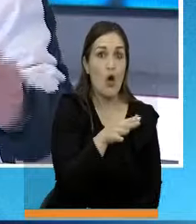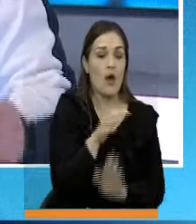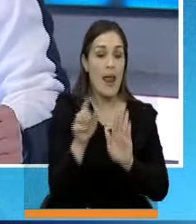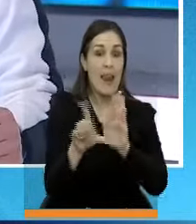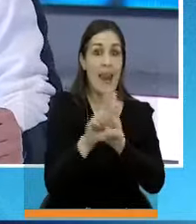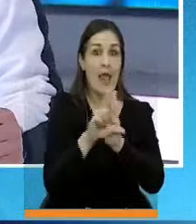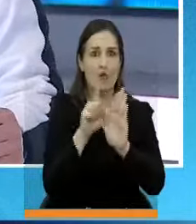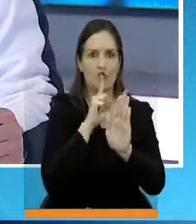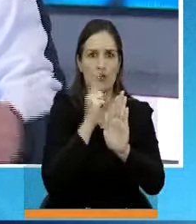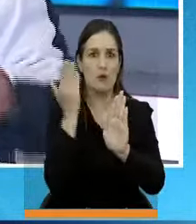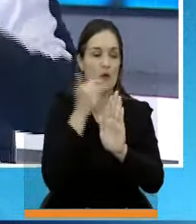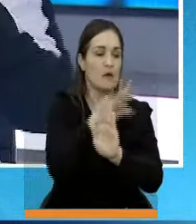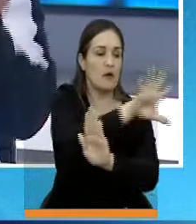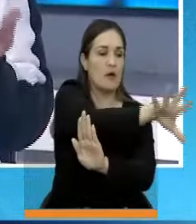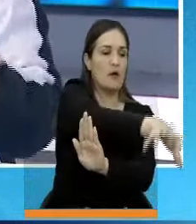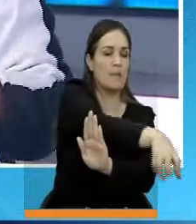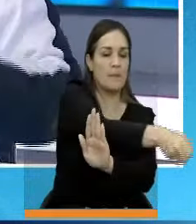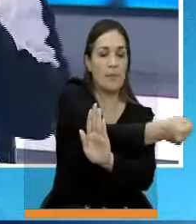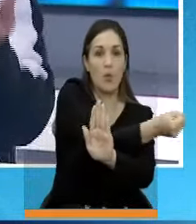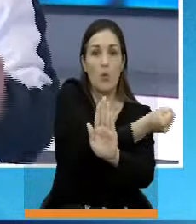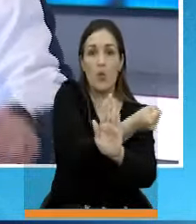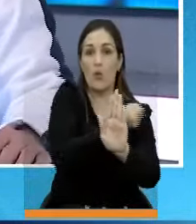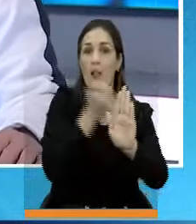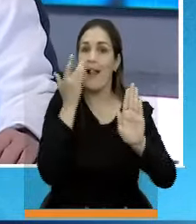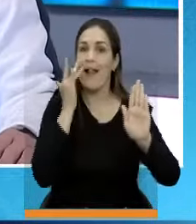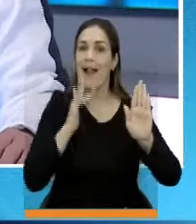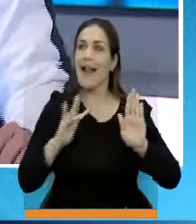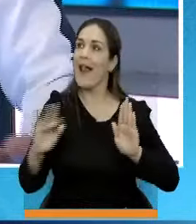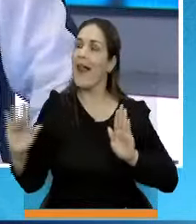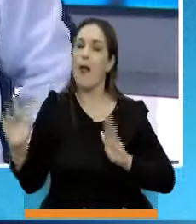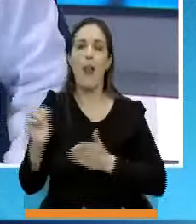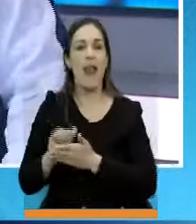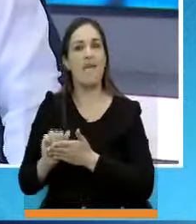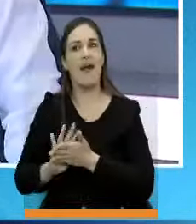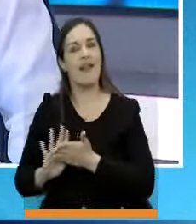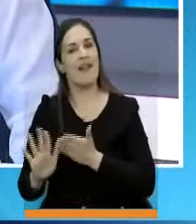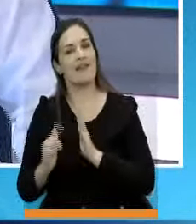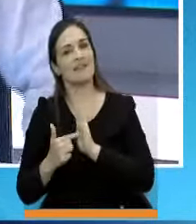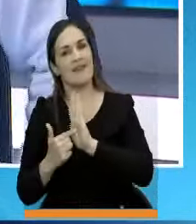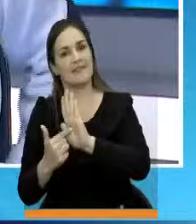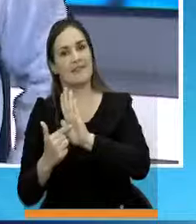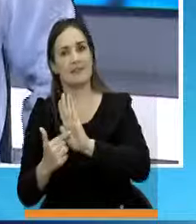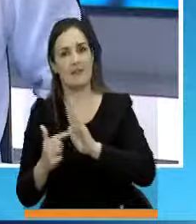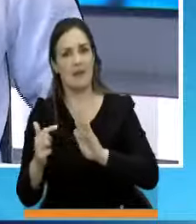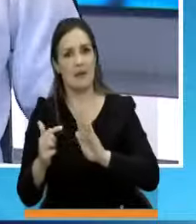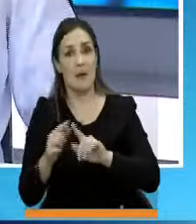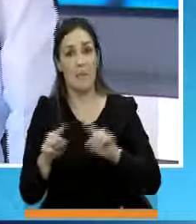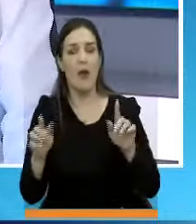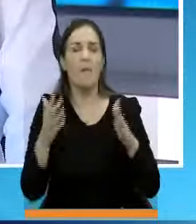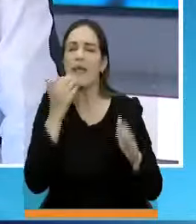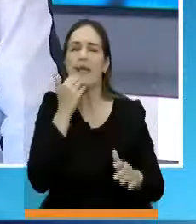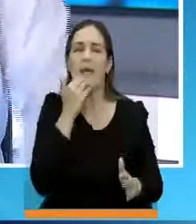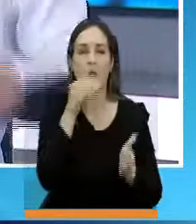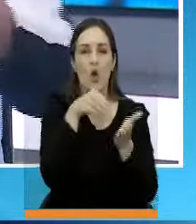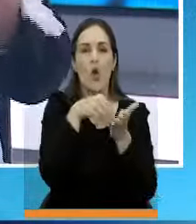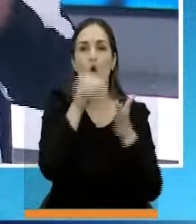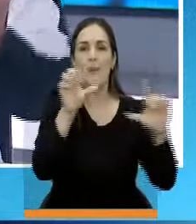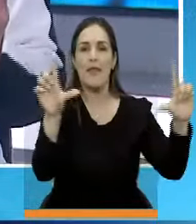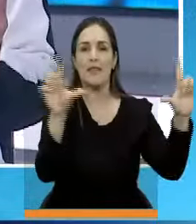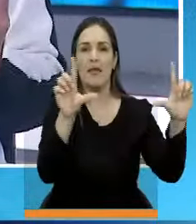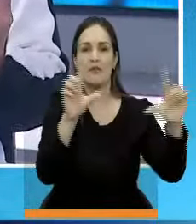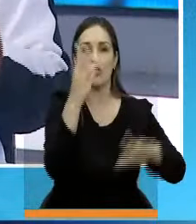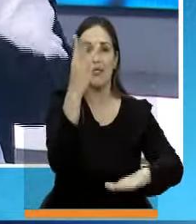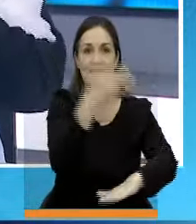nadie se enterara. Y si nadie se enterara, ¿a quién escuchar? Porque uno compra un televisor, 3 millones de pesos, tú